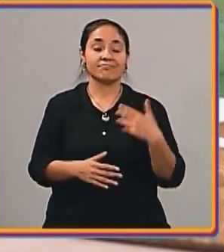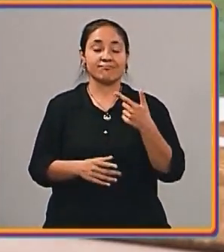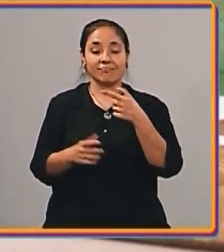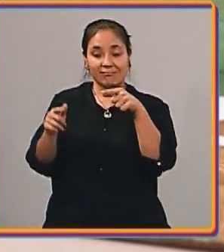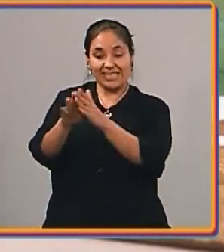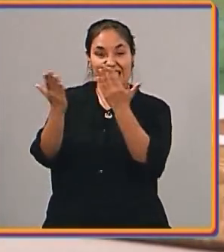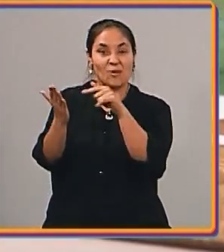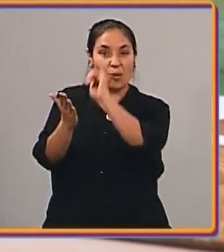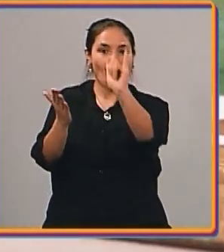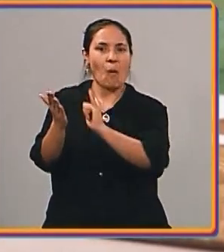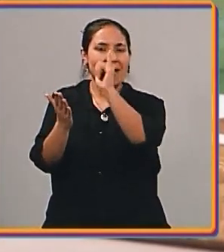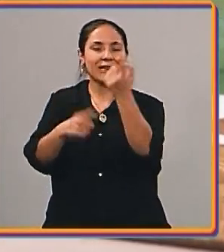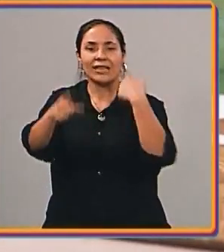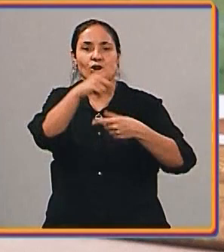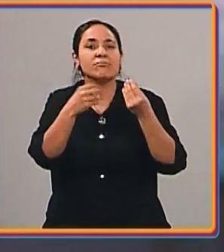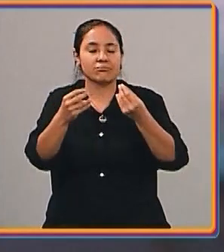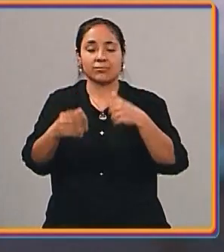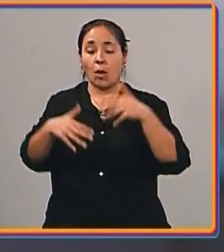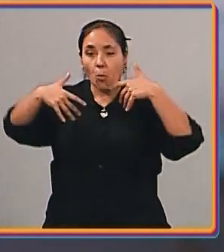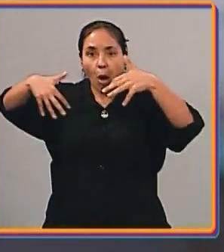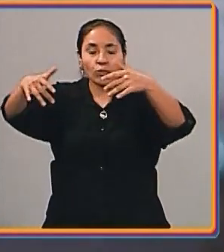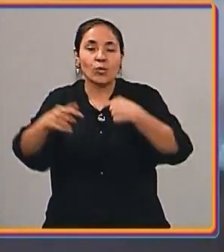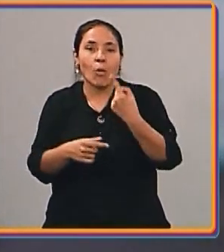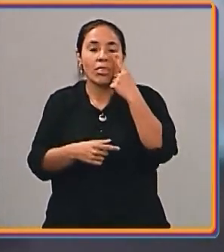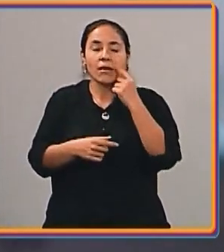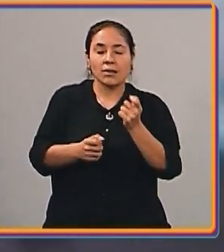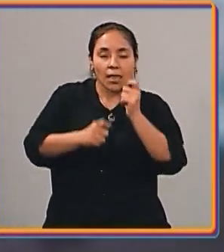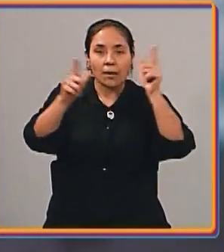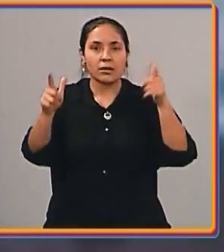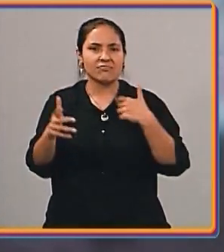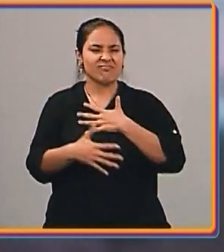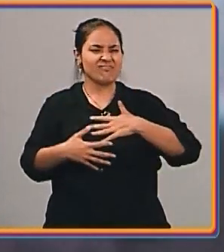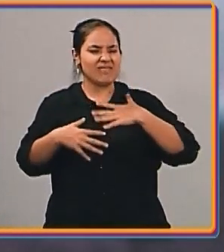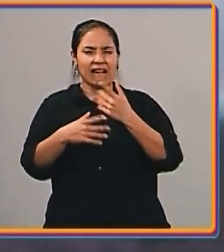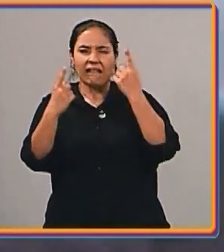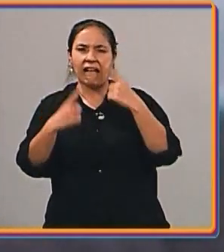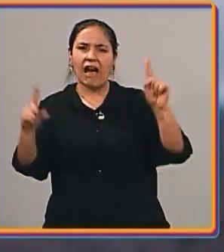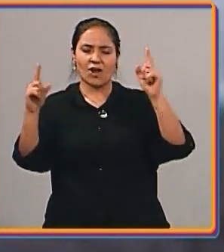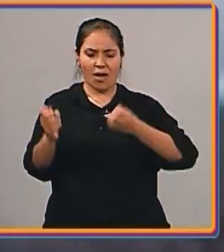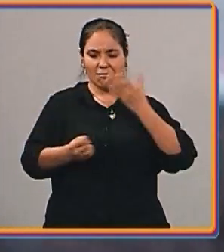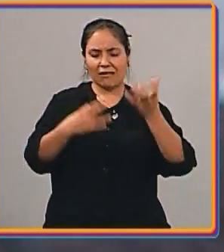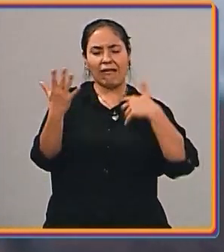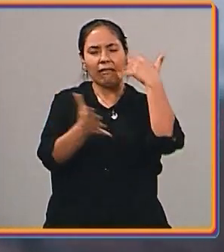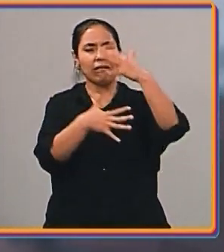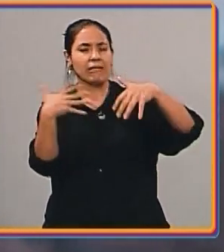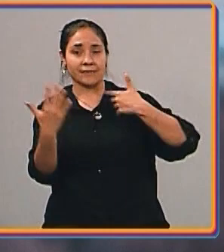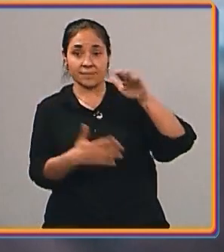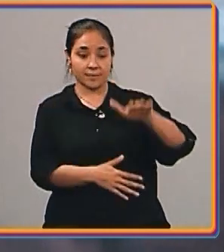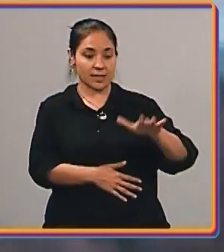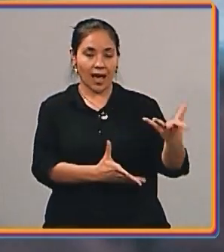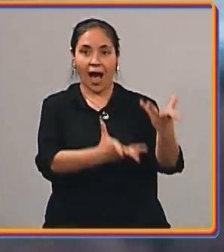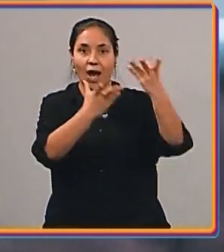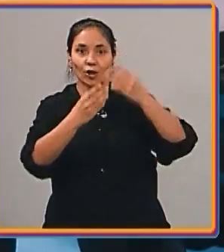Cuenta la historia de un monstruo que se levanta un día raro y confuso. Se ha hecho un lío con las emociones y una niña le ayudará a